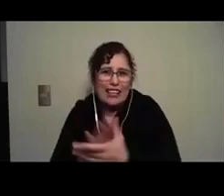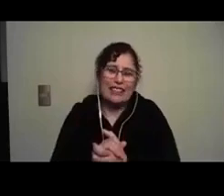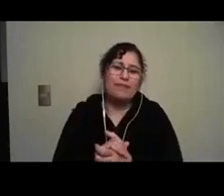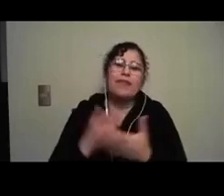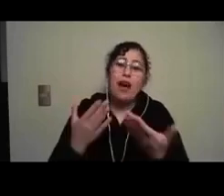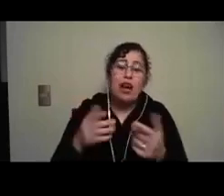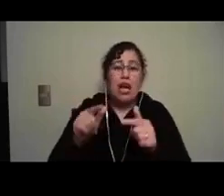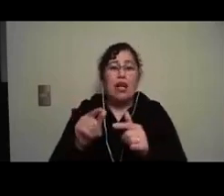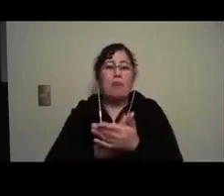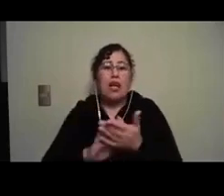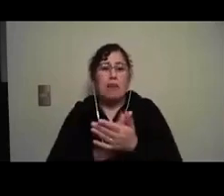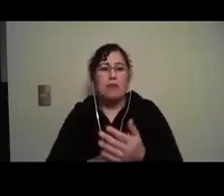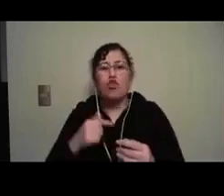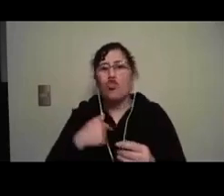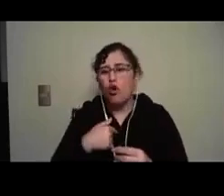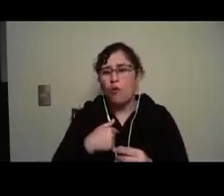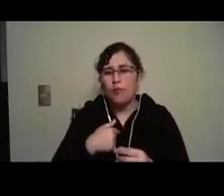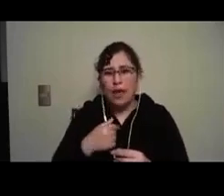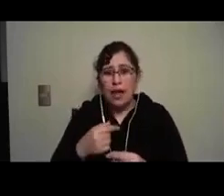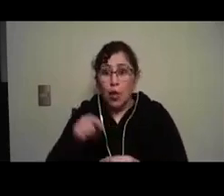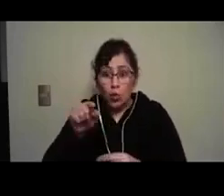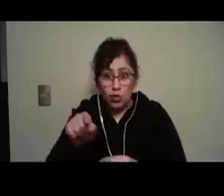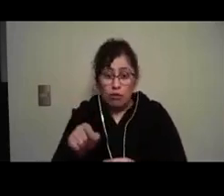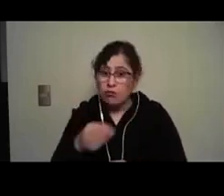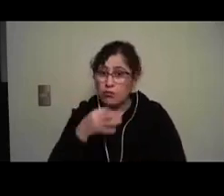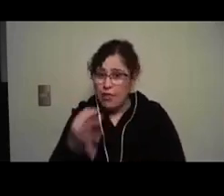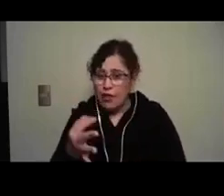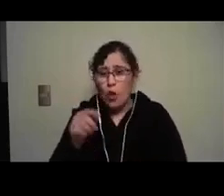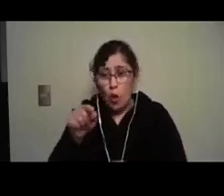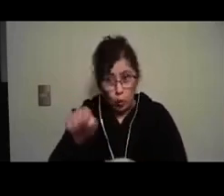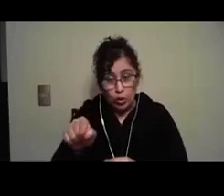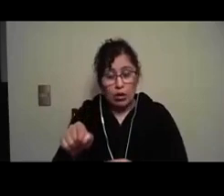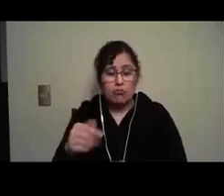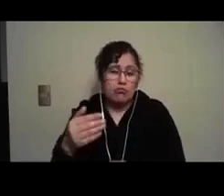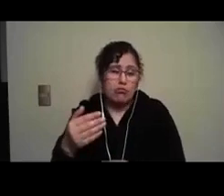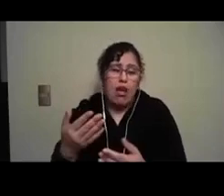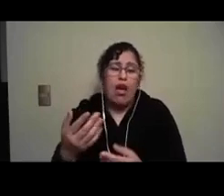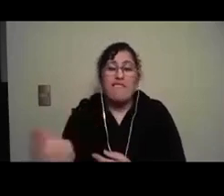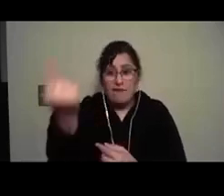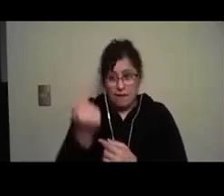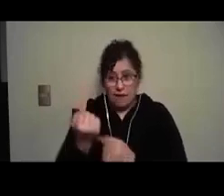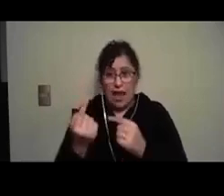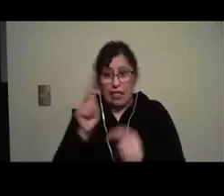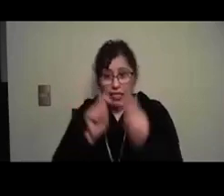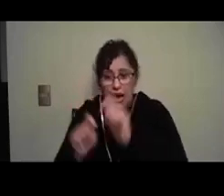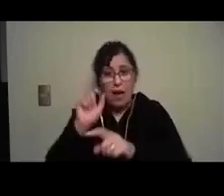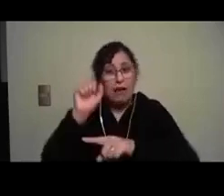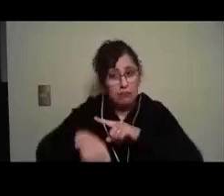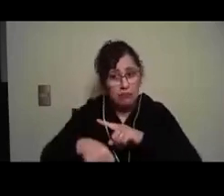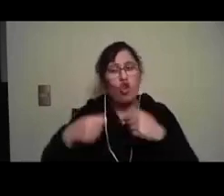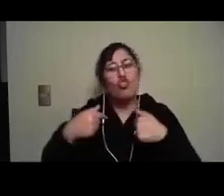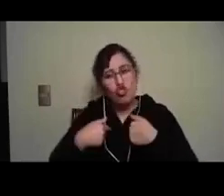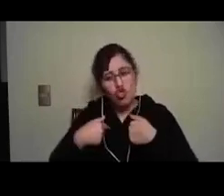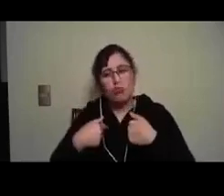lo vengo a ver mañana temprano, todas esas cosas se van haciendo un poco para ir persuadiendo sobre las personas para que